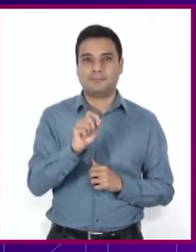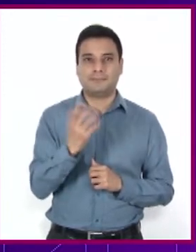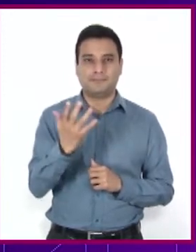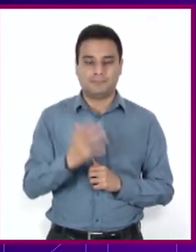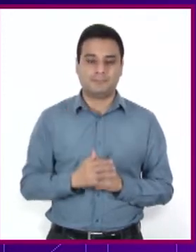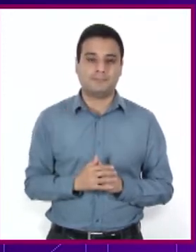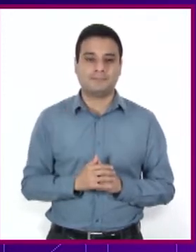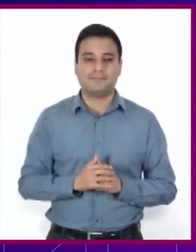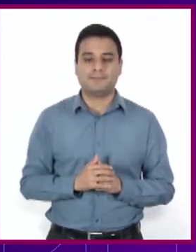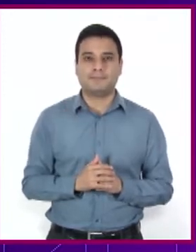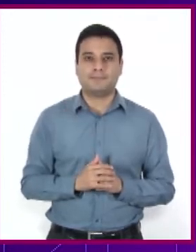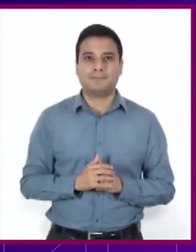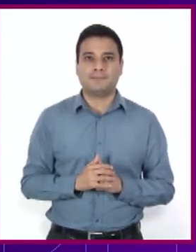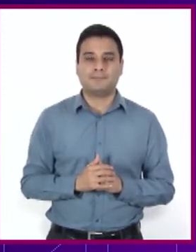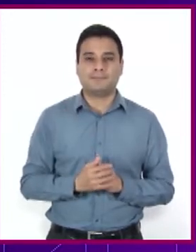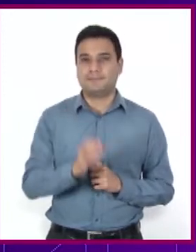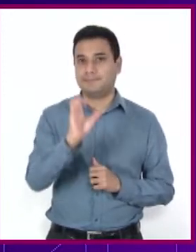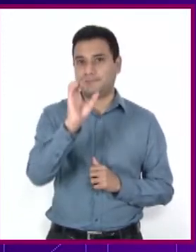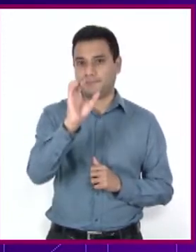5,13.5. Localizamos la coordenada C,